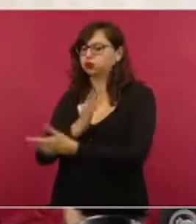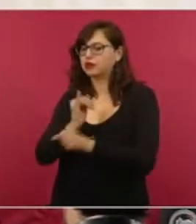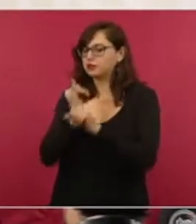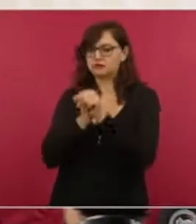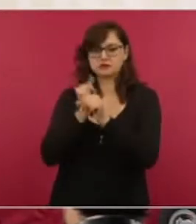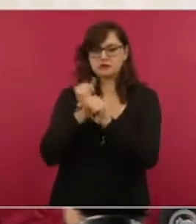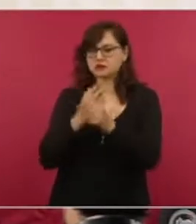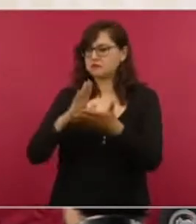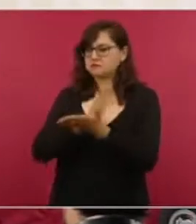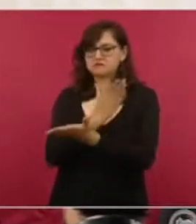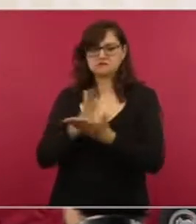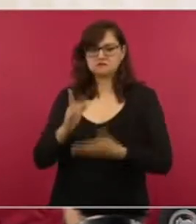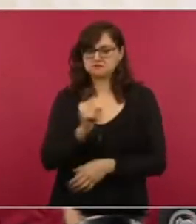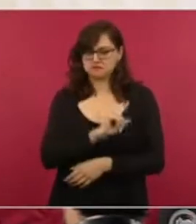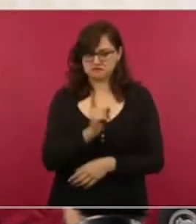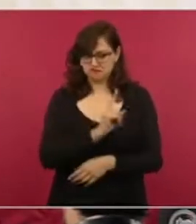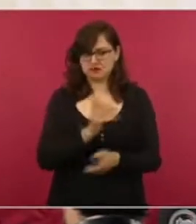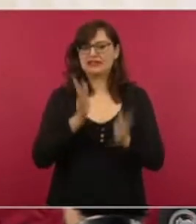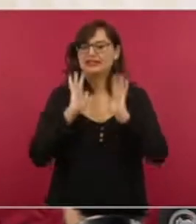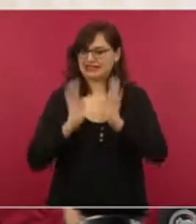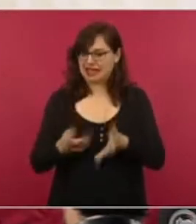es conocer los móviles,